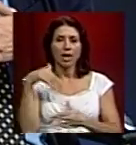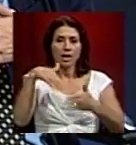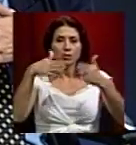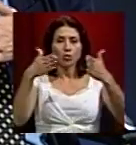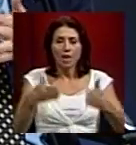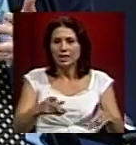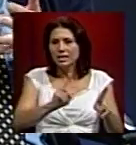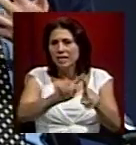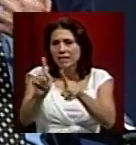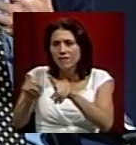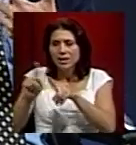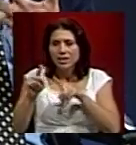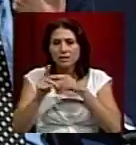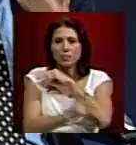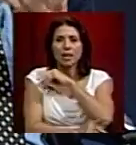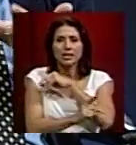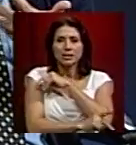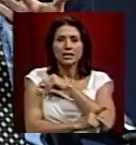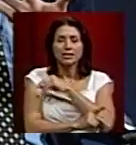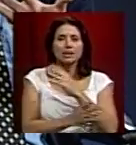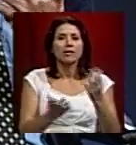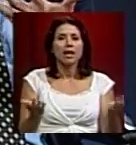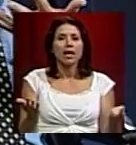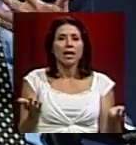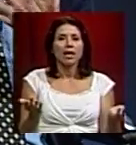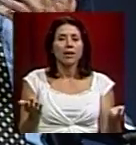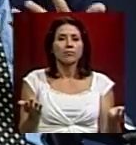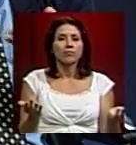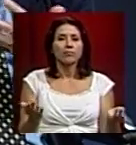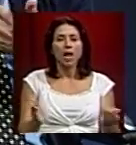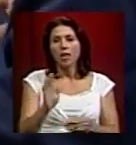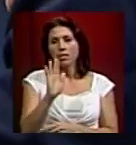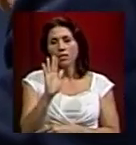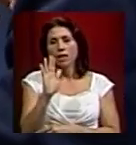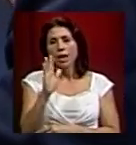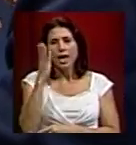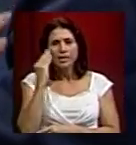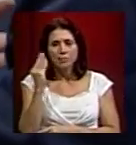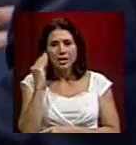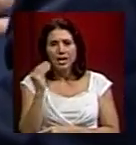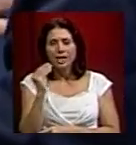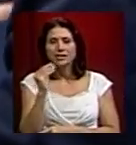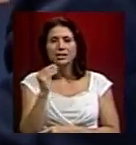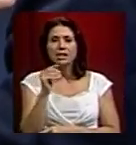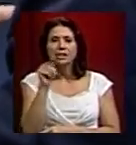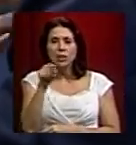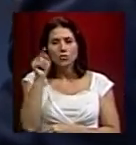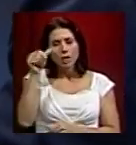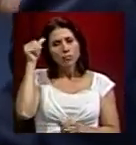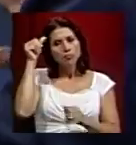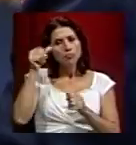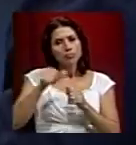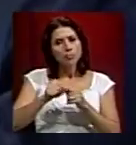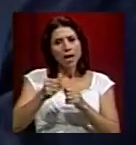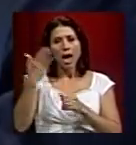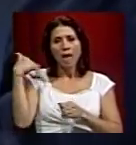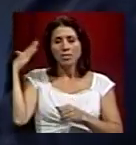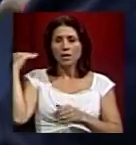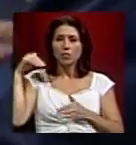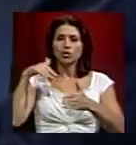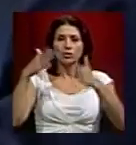estudiantes de muy diversos países, de las experiencias que percibes de tus antiguos